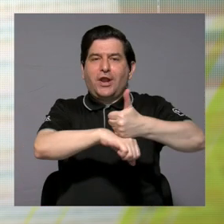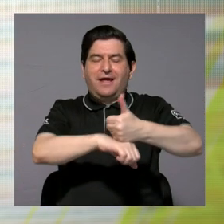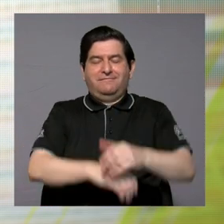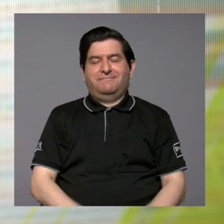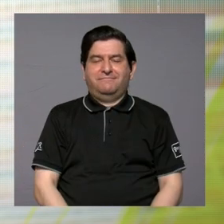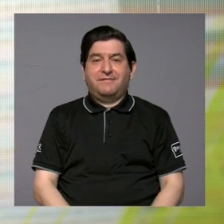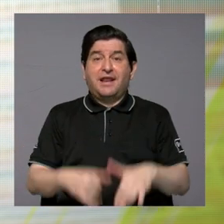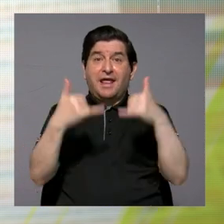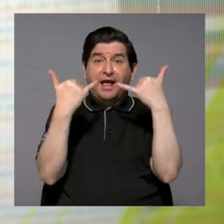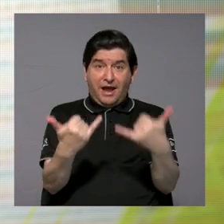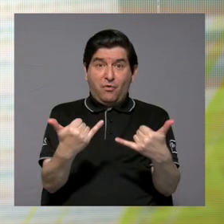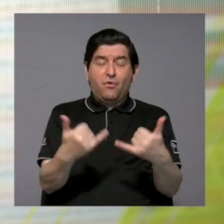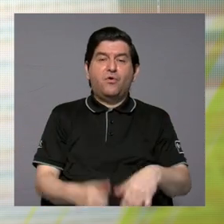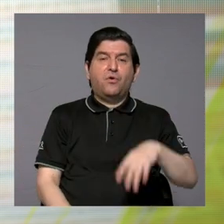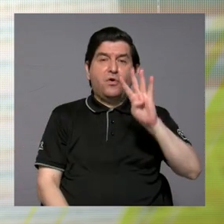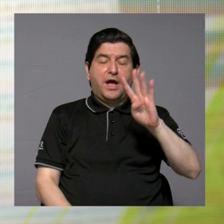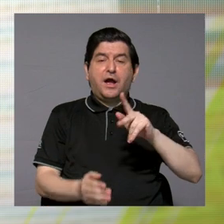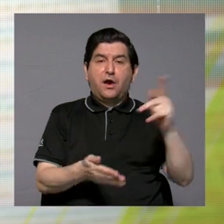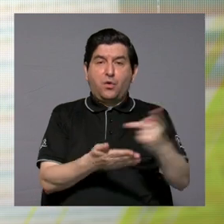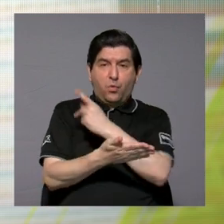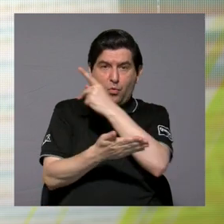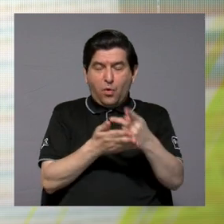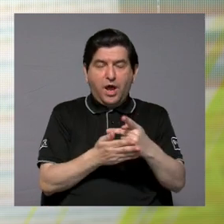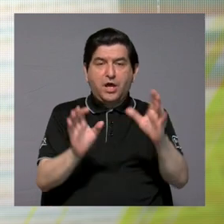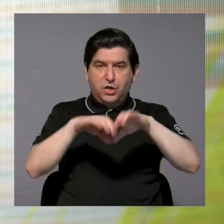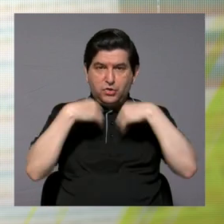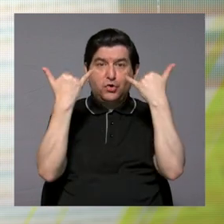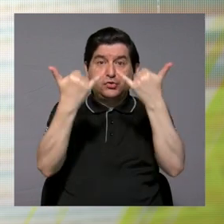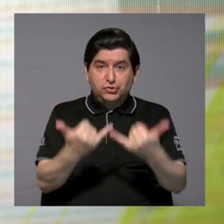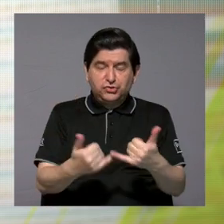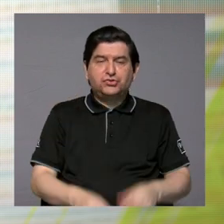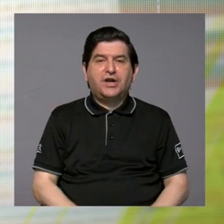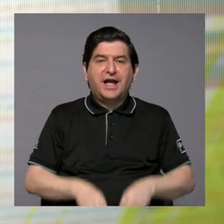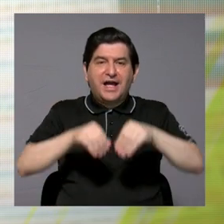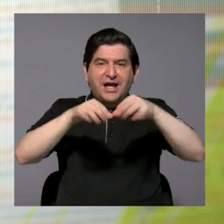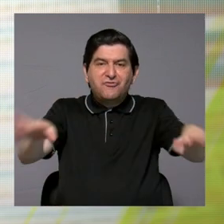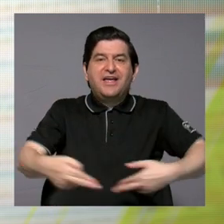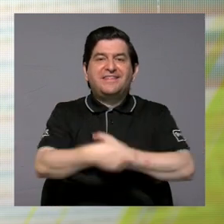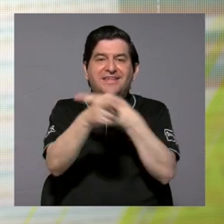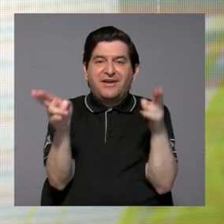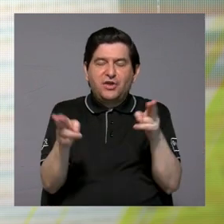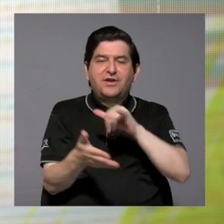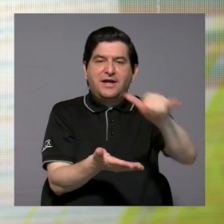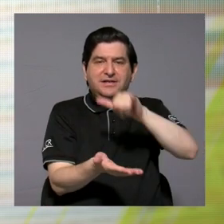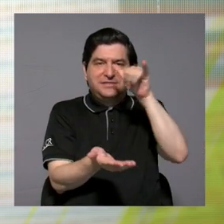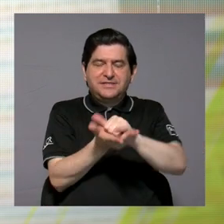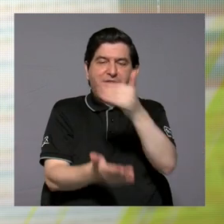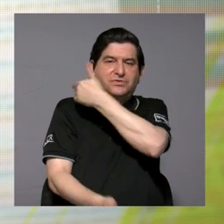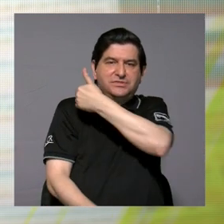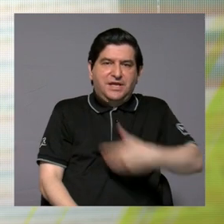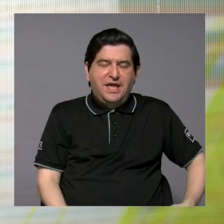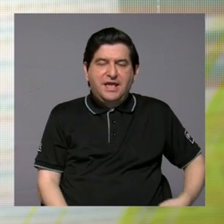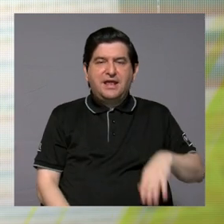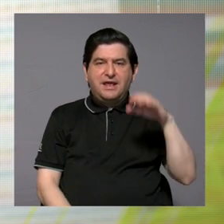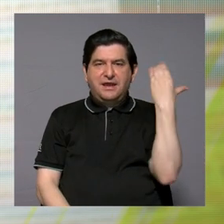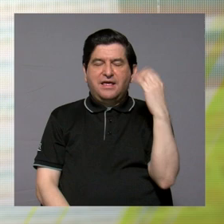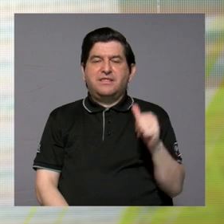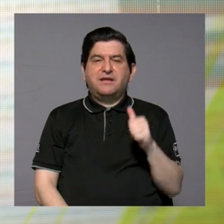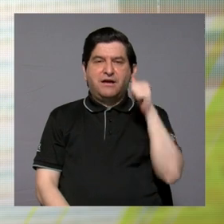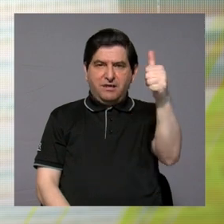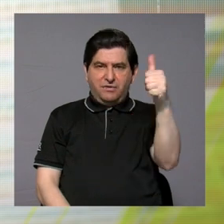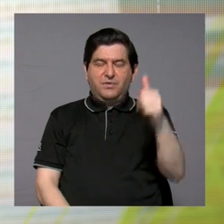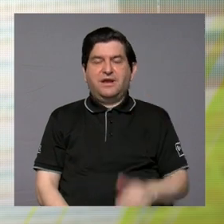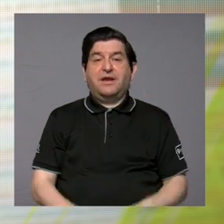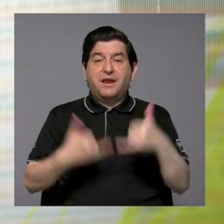ahora tenemos cuatro provincias que están organizadas ya como redes regionales tenemos San José Heredia Cartago y alajuela